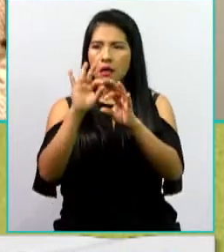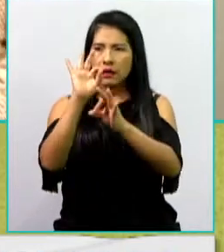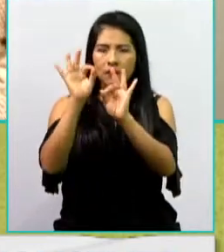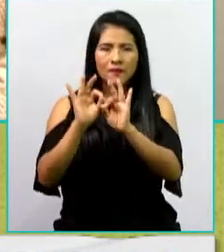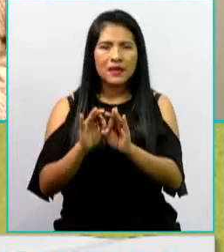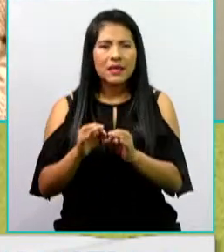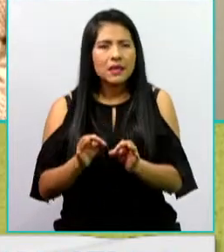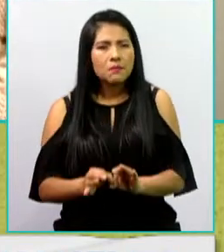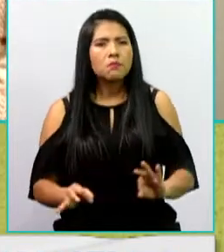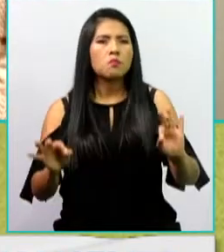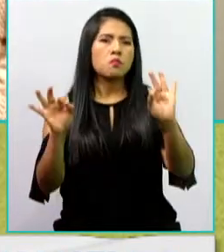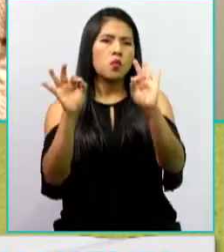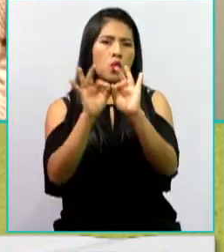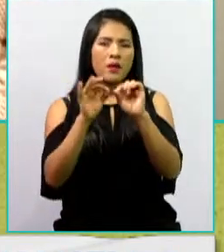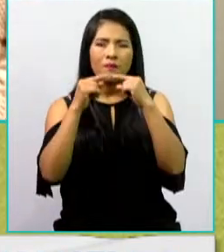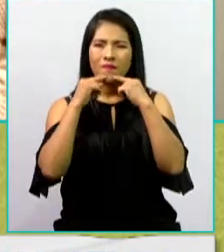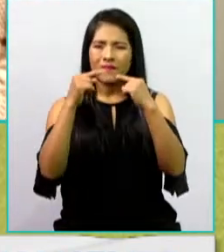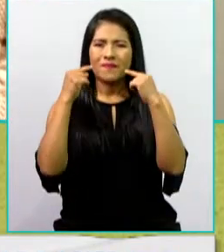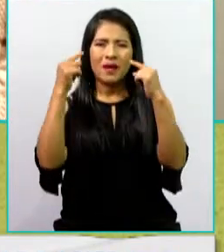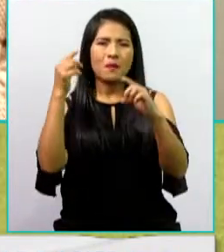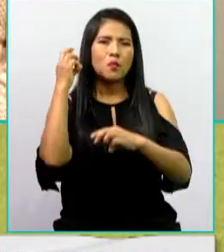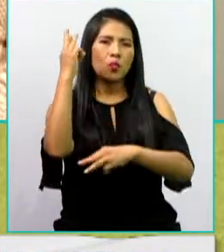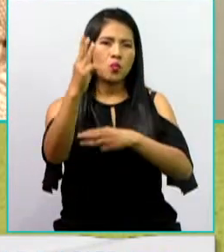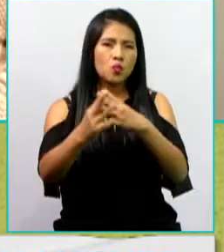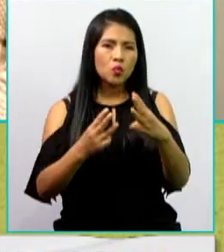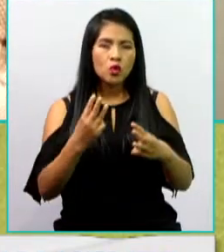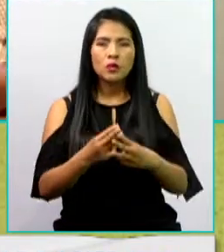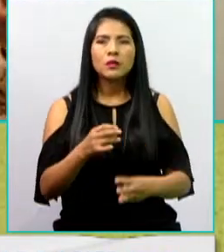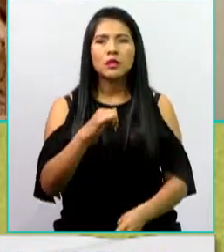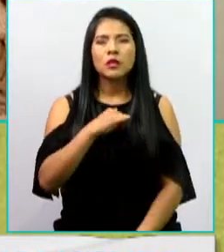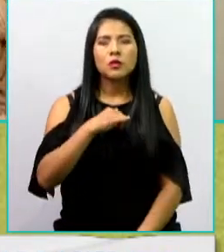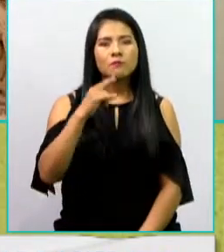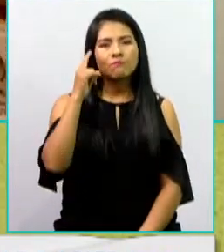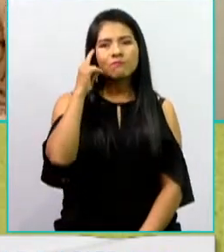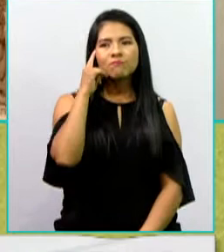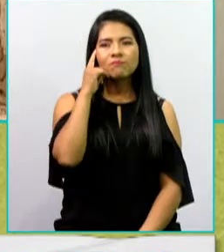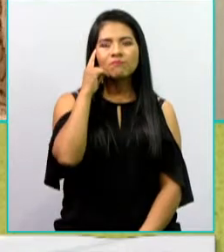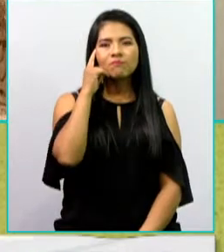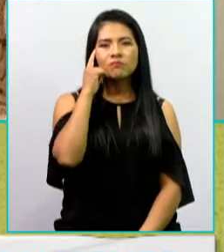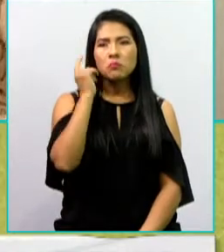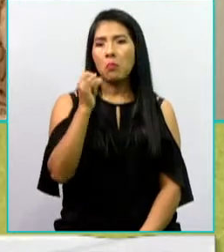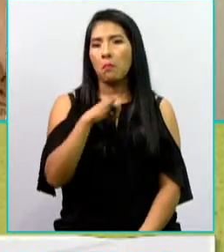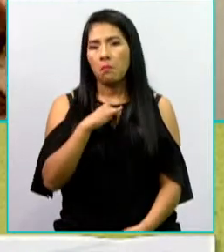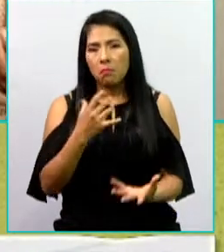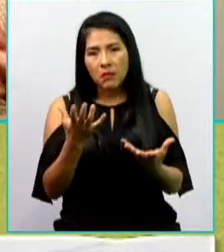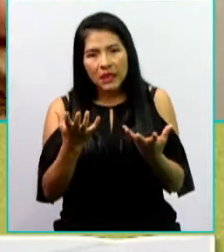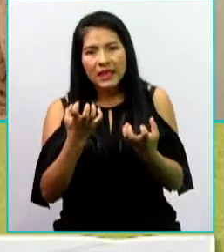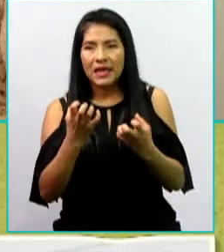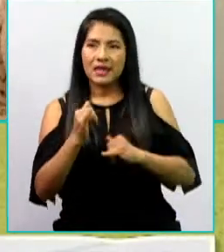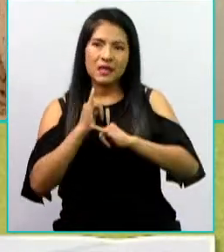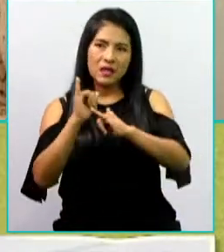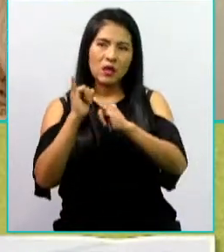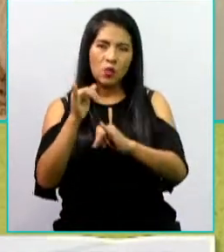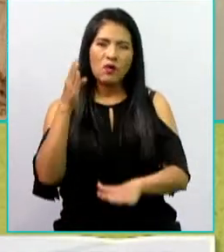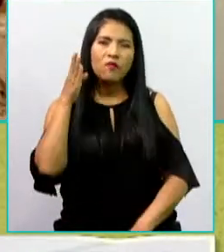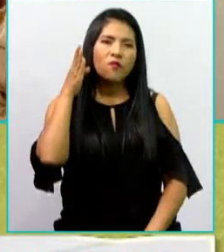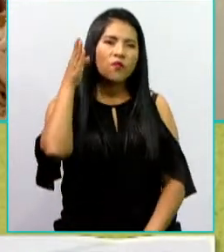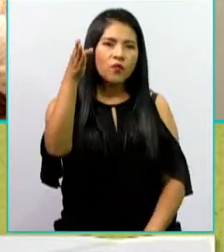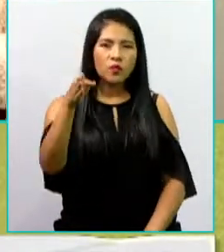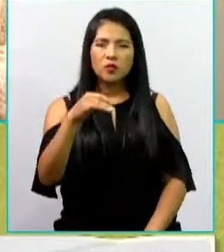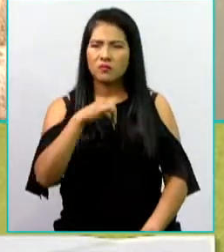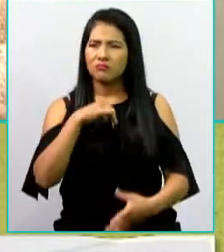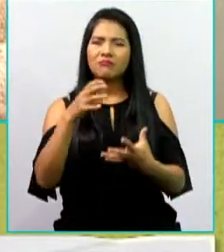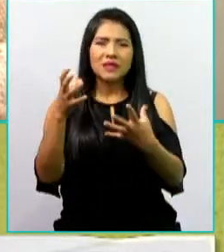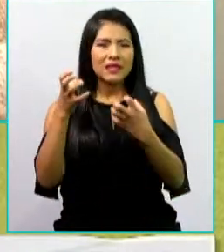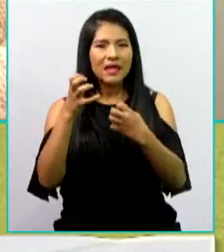interesantes. Entonces, pues, yo también quiero ser como ellos. O sea, yo dije eso